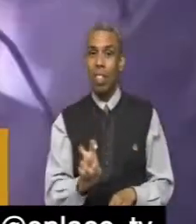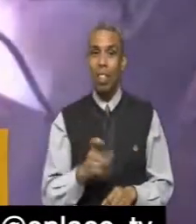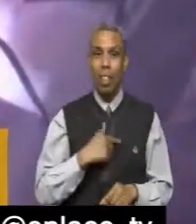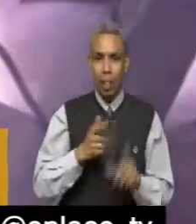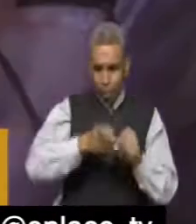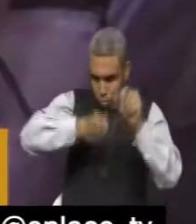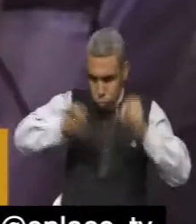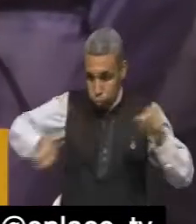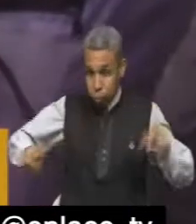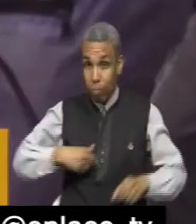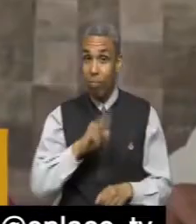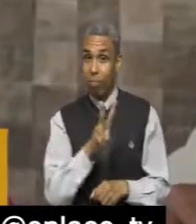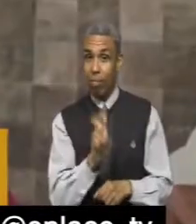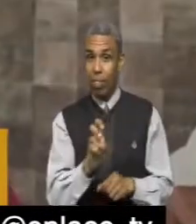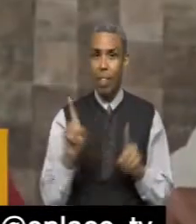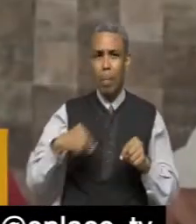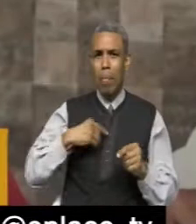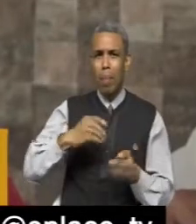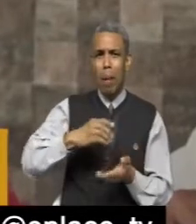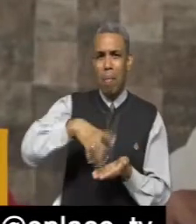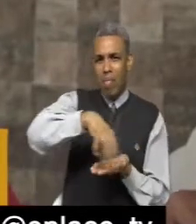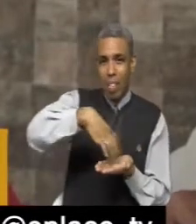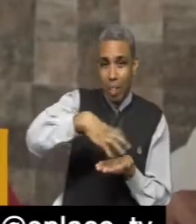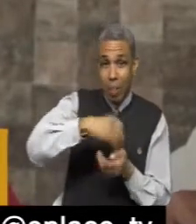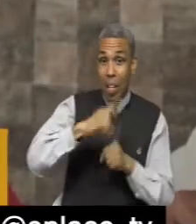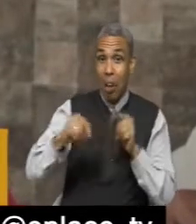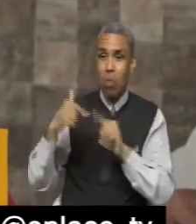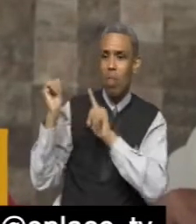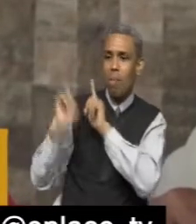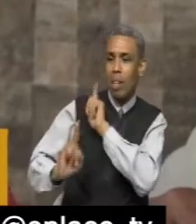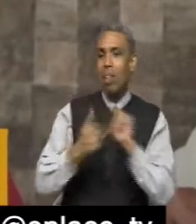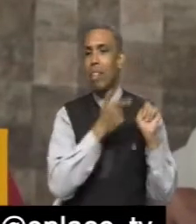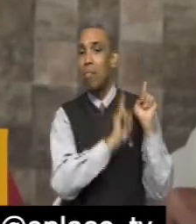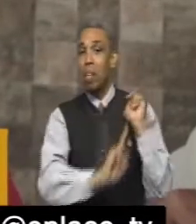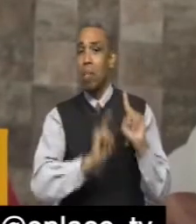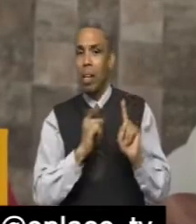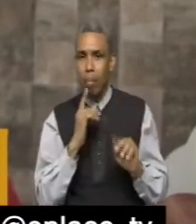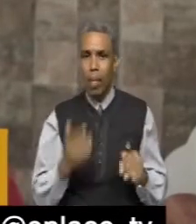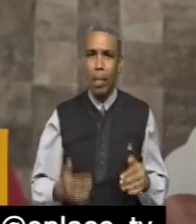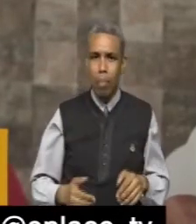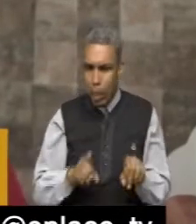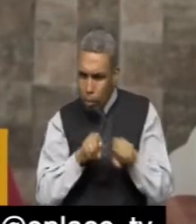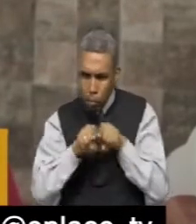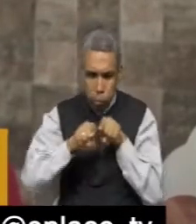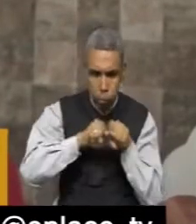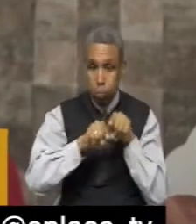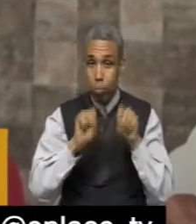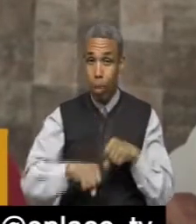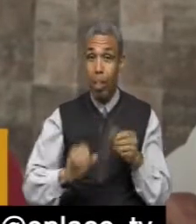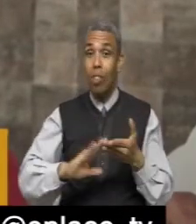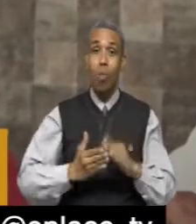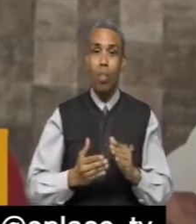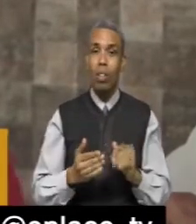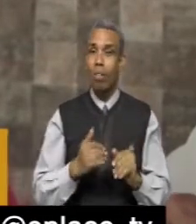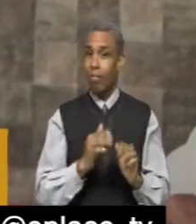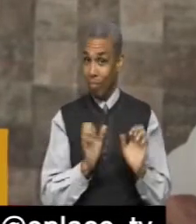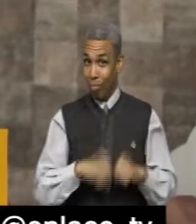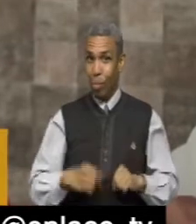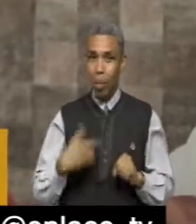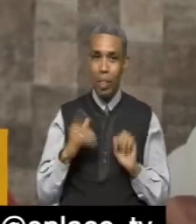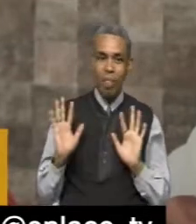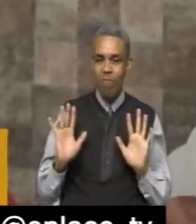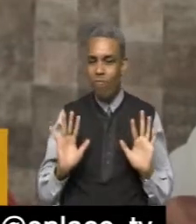BTHs del departamento de Santander. Esperamos que toda la comunidad barranqueña puedan observar, por supuesto, y apoyen a